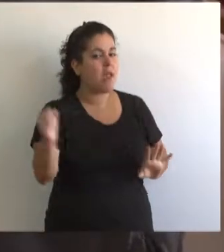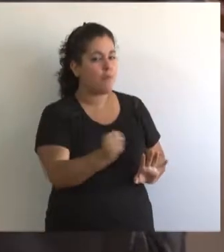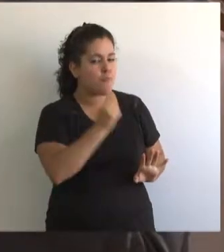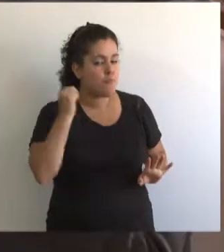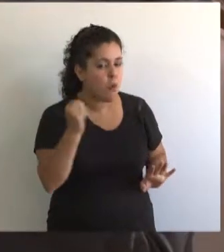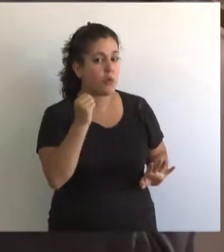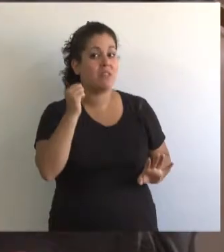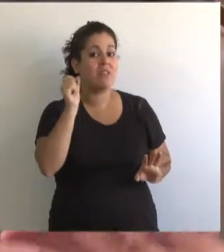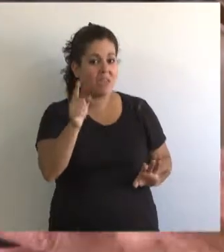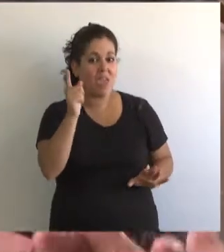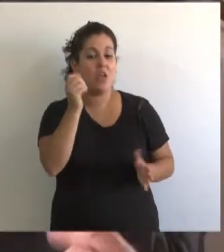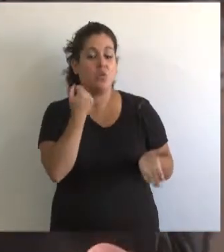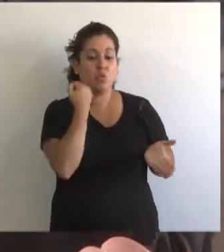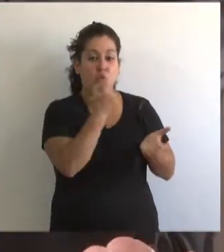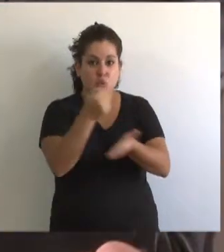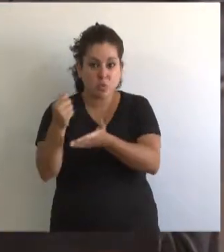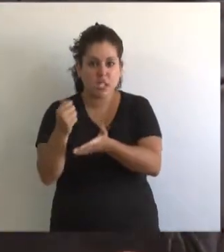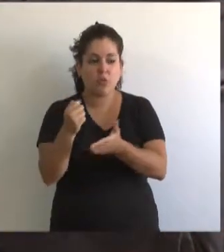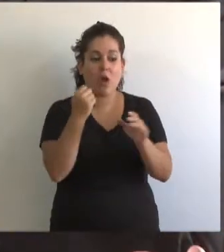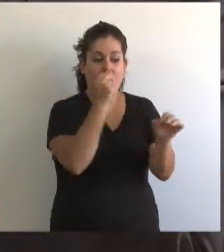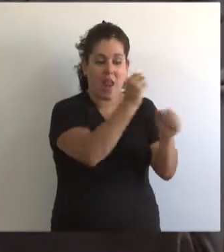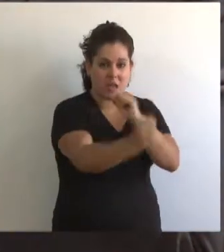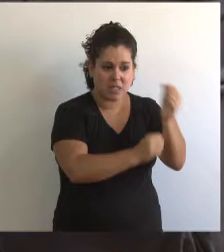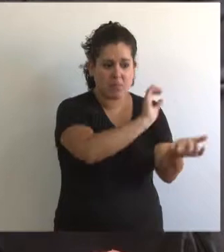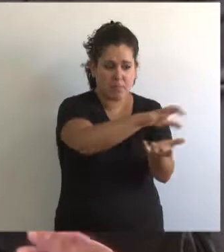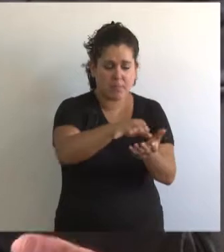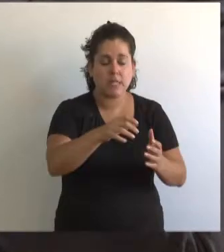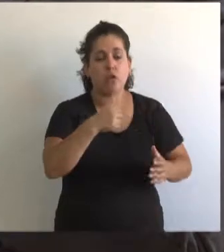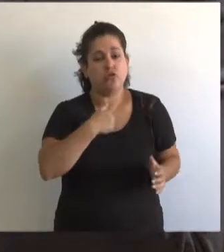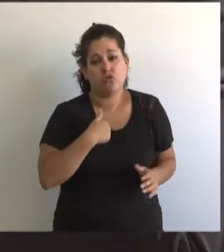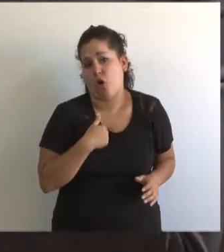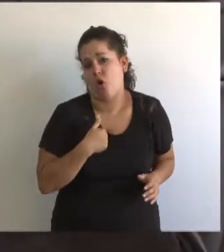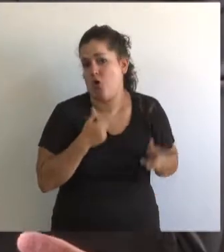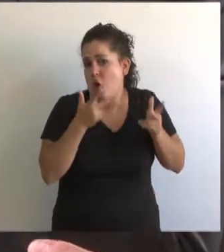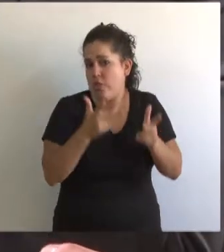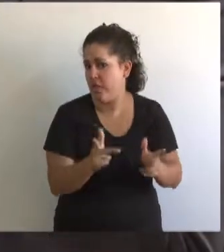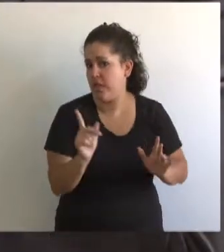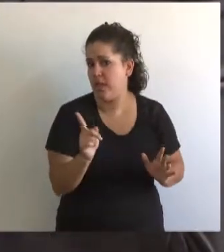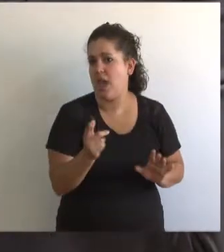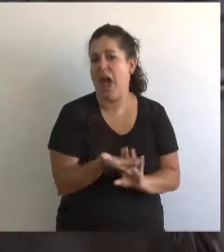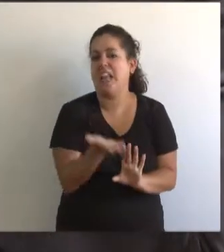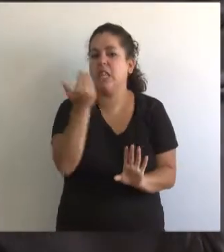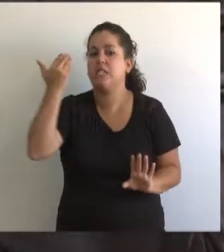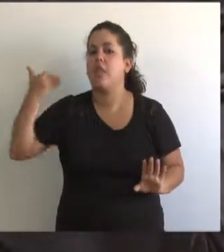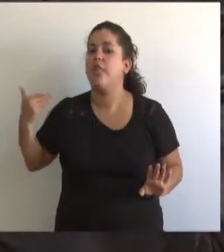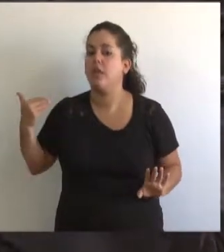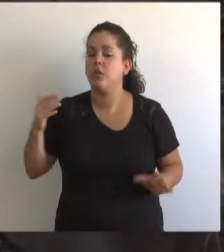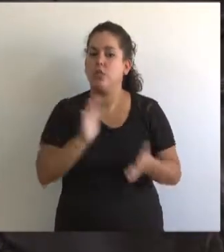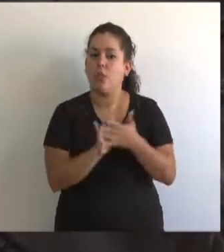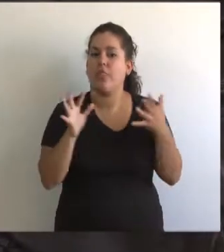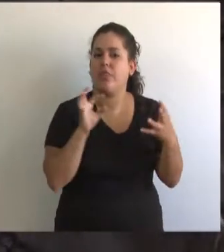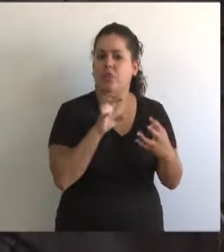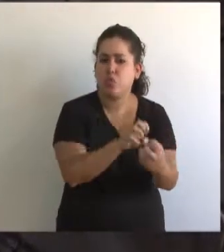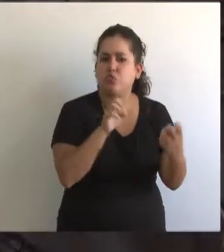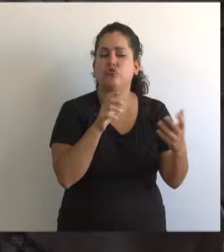importante que se transforme la política de subsidios a las empresas. Me parece, yo no he reseñado ni los antecedentes,